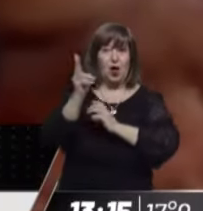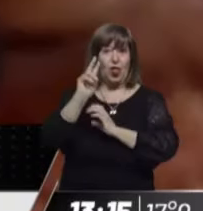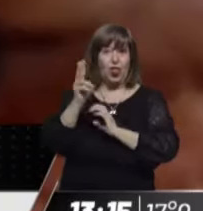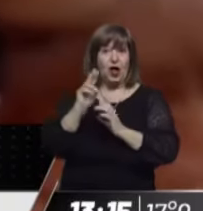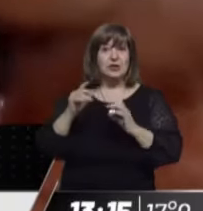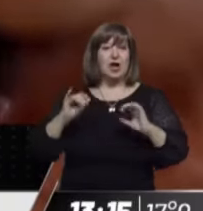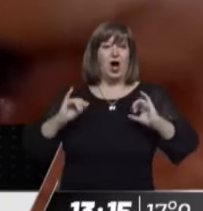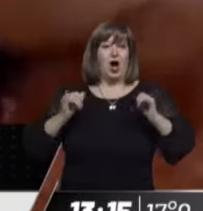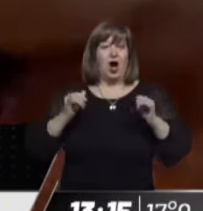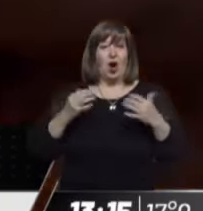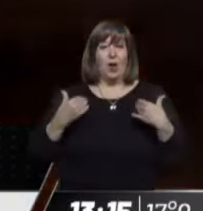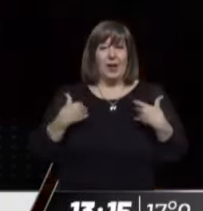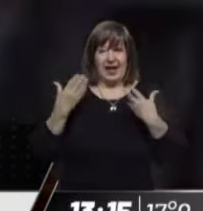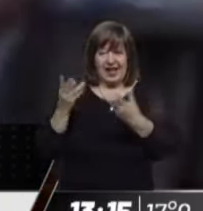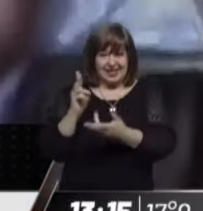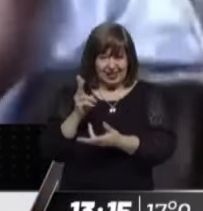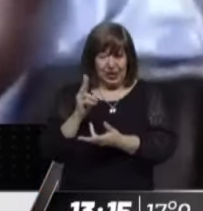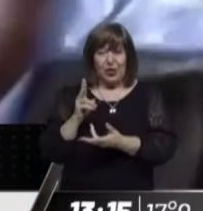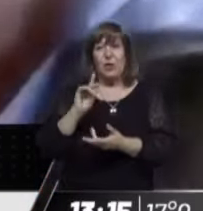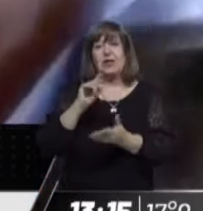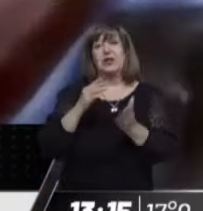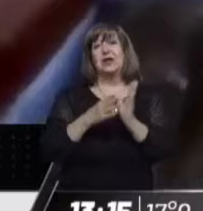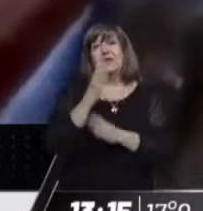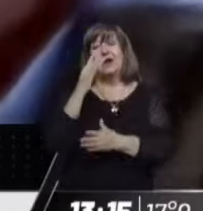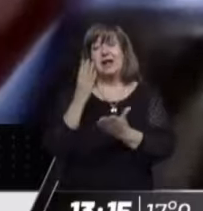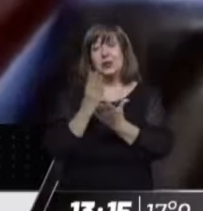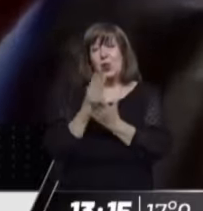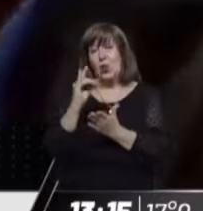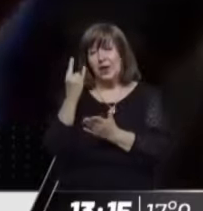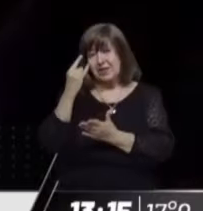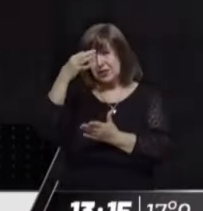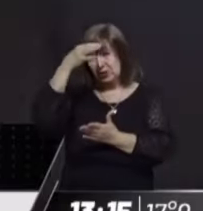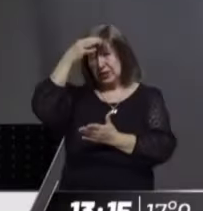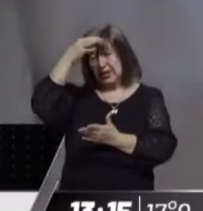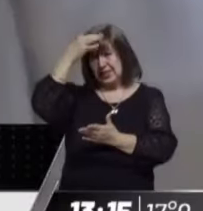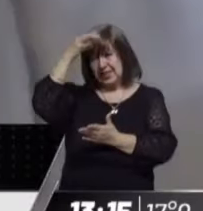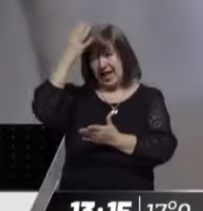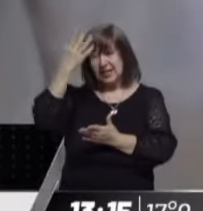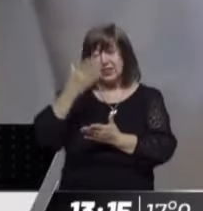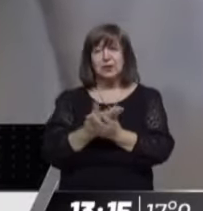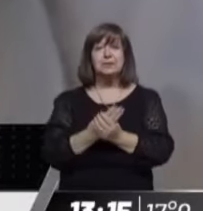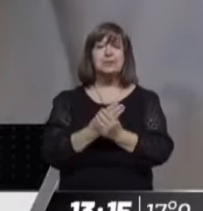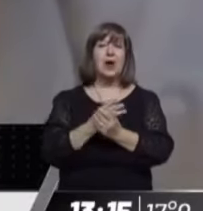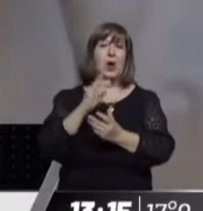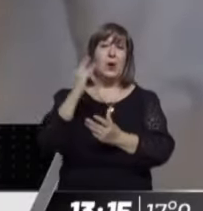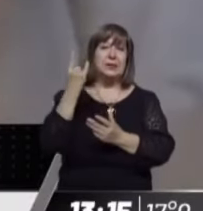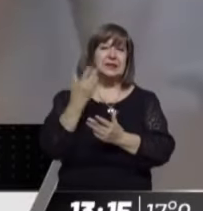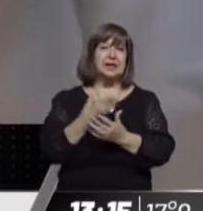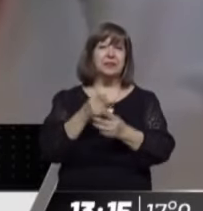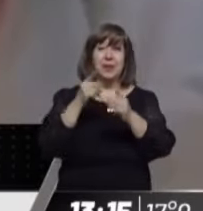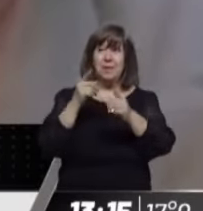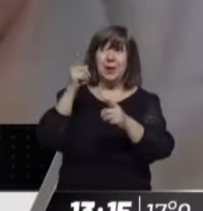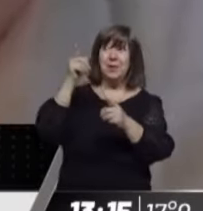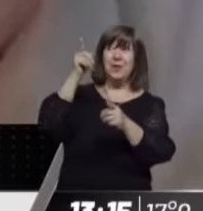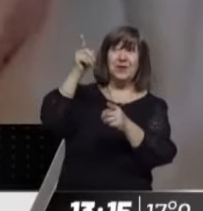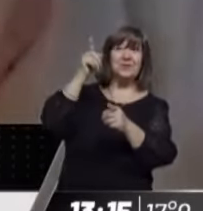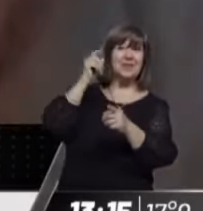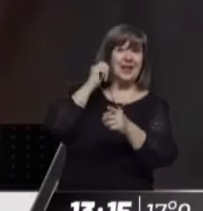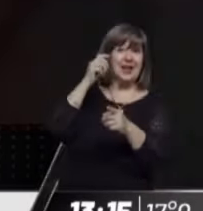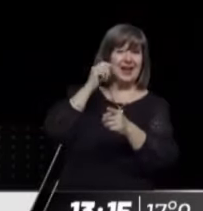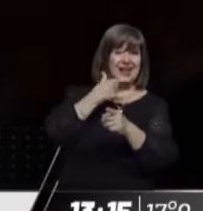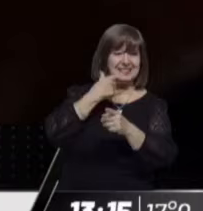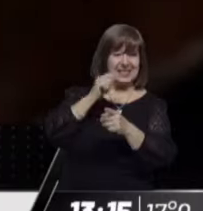Con una inquietud intelectual enorme, aparte. Gigante. Han sido dos de los grandes humoristas de la Argentina. Y Gasalla decía que él